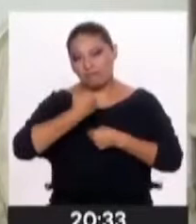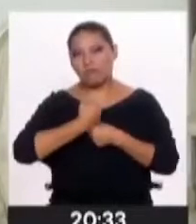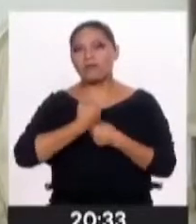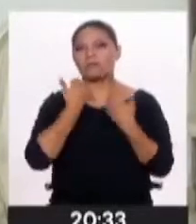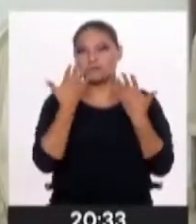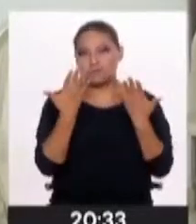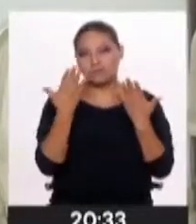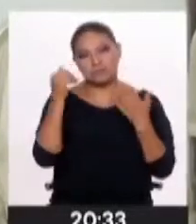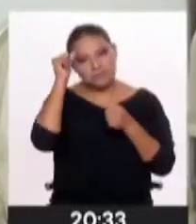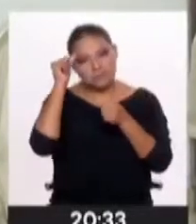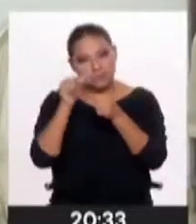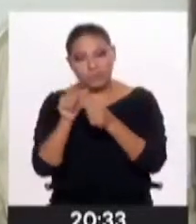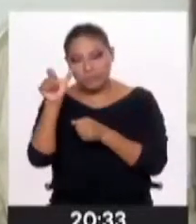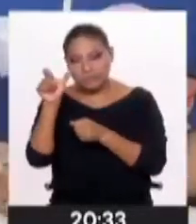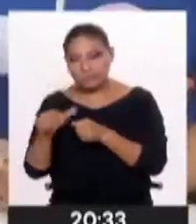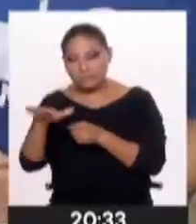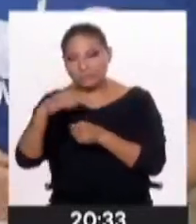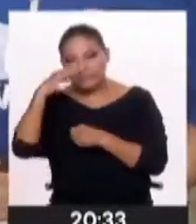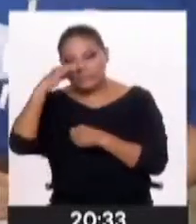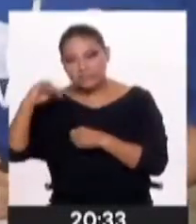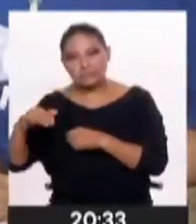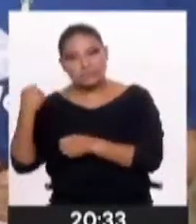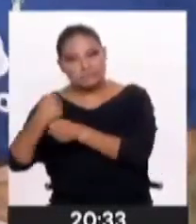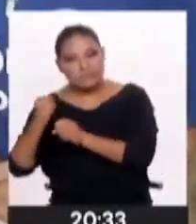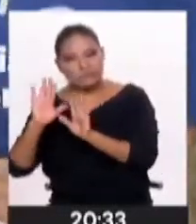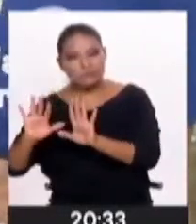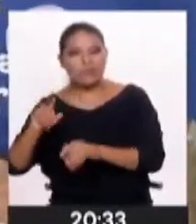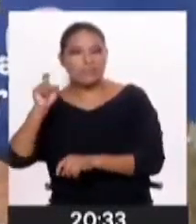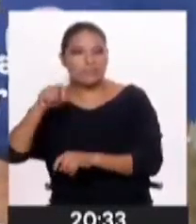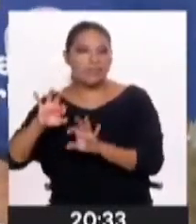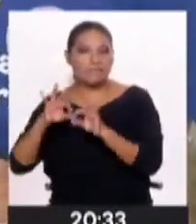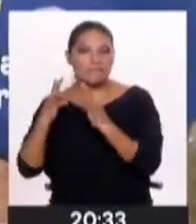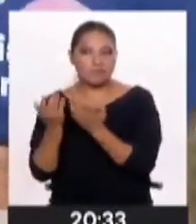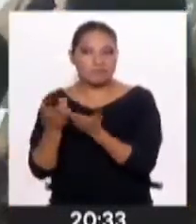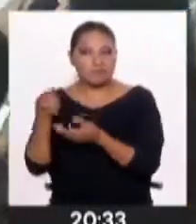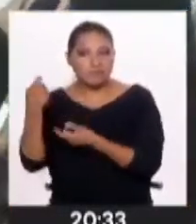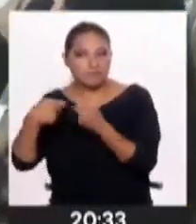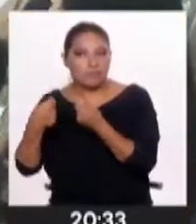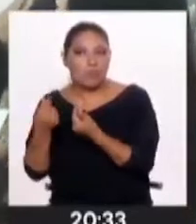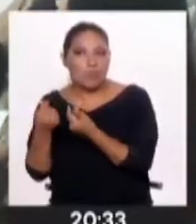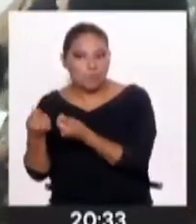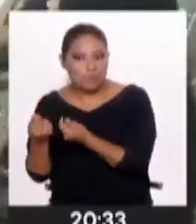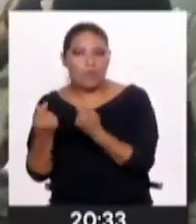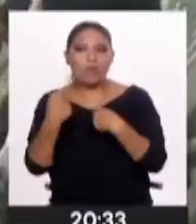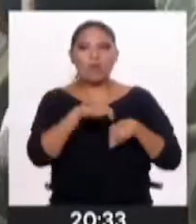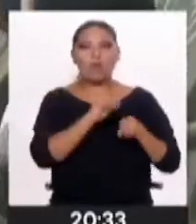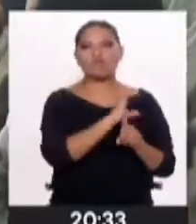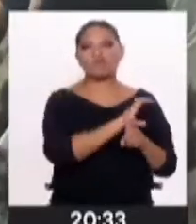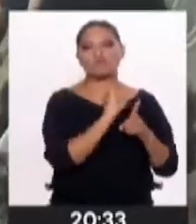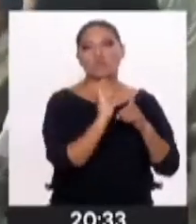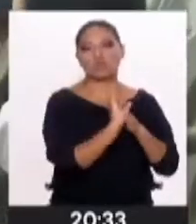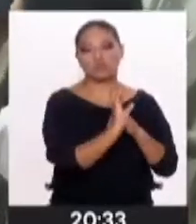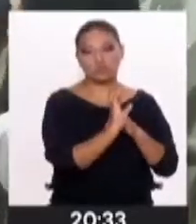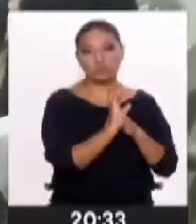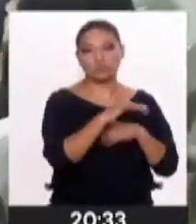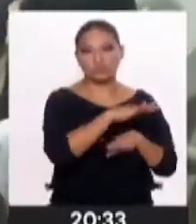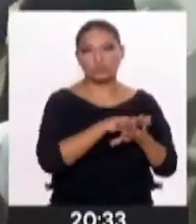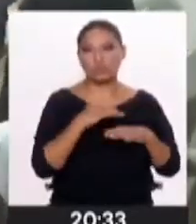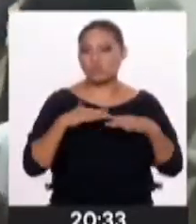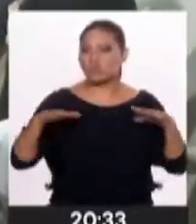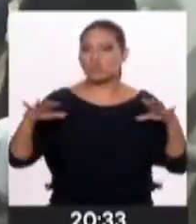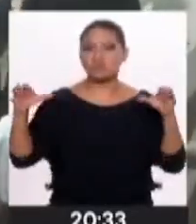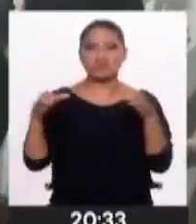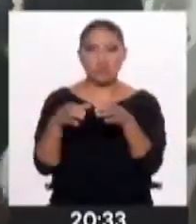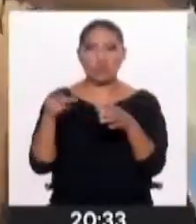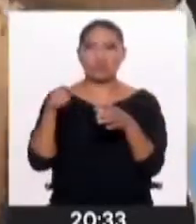ya sea por necesidad económica o por factores culturales, los niños, niñas y adolescentes trabajadores